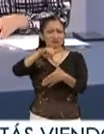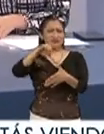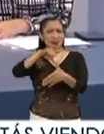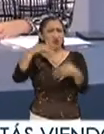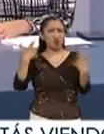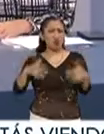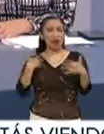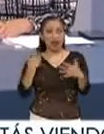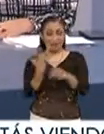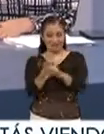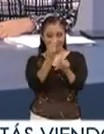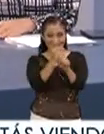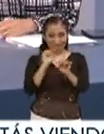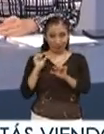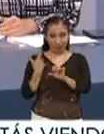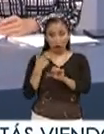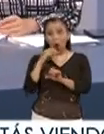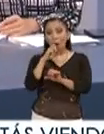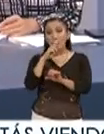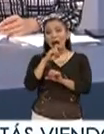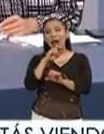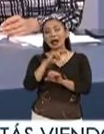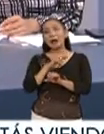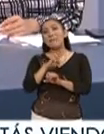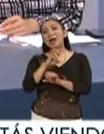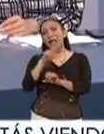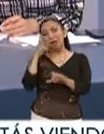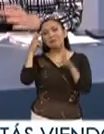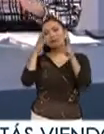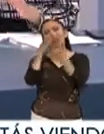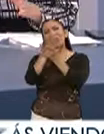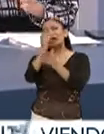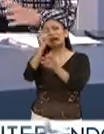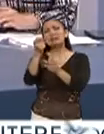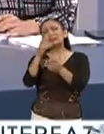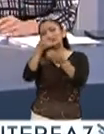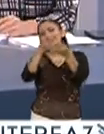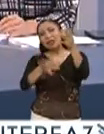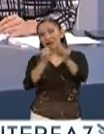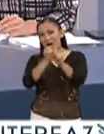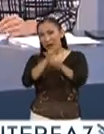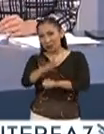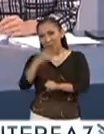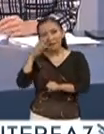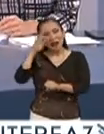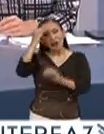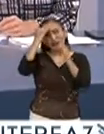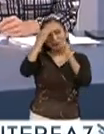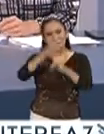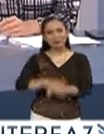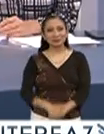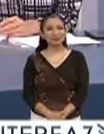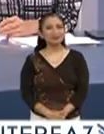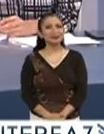remodelación. Y bueno, mi compañero Omar Vera lo visitó y nos tiene todos los detalles, así que vamos a conocerlo.